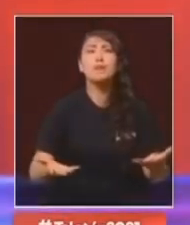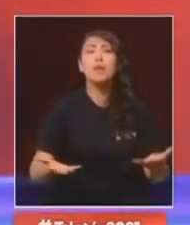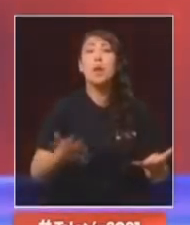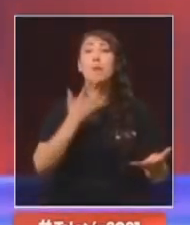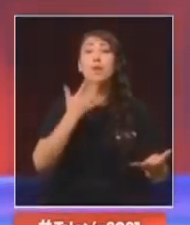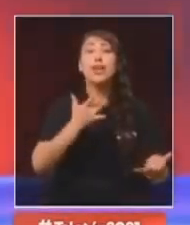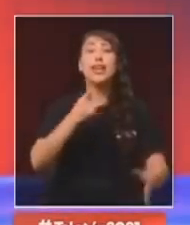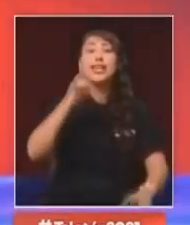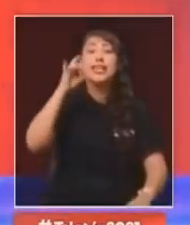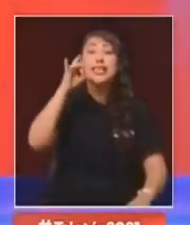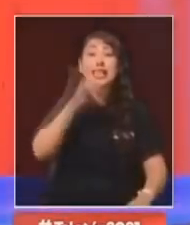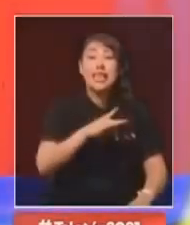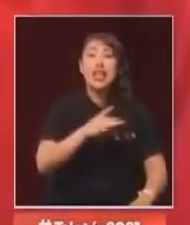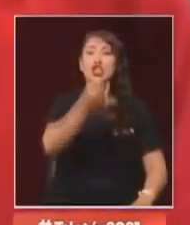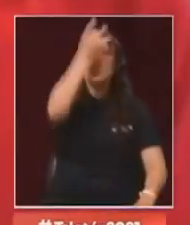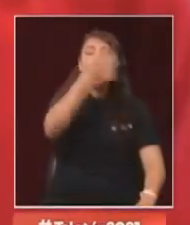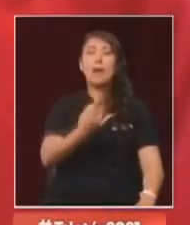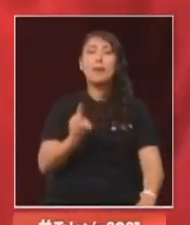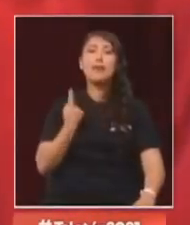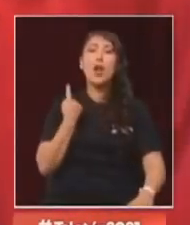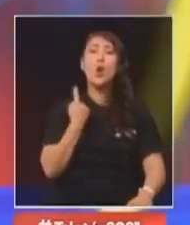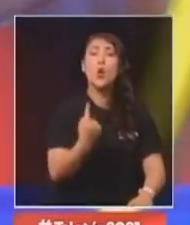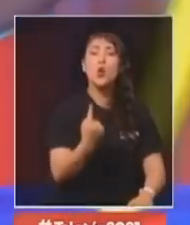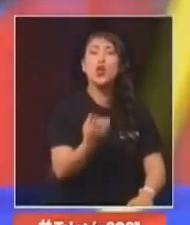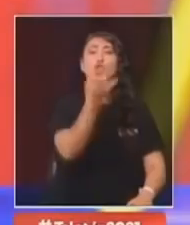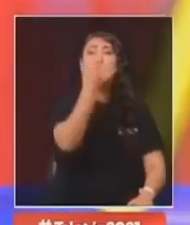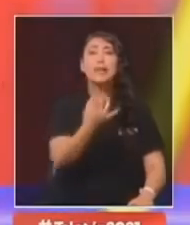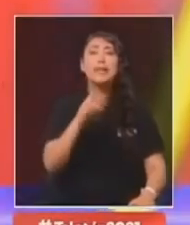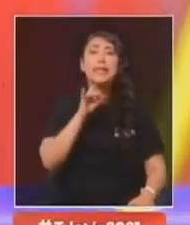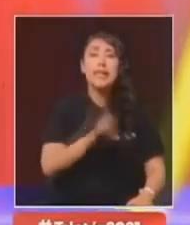Porque Chile es uno solo,